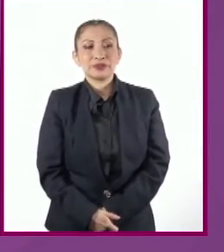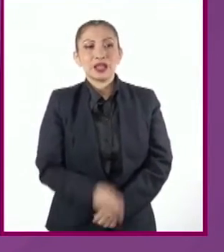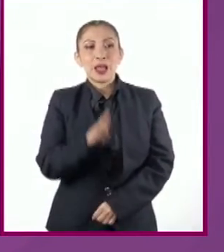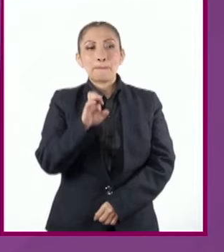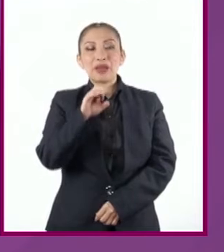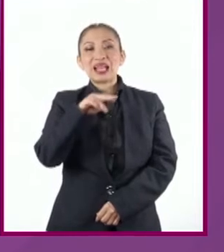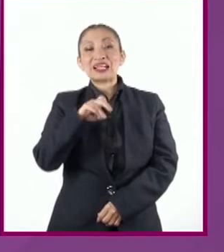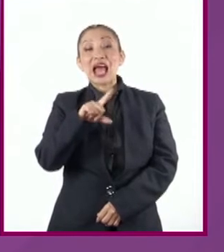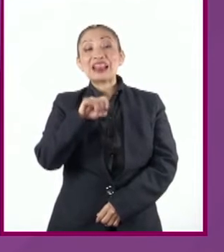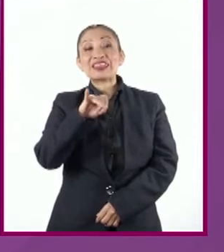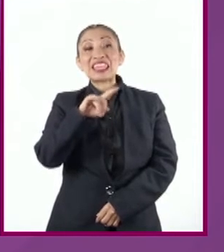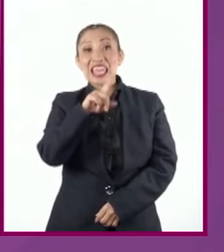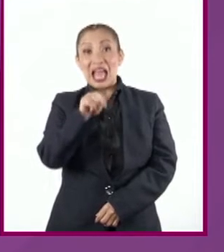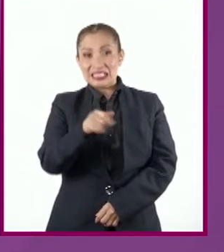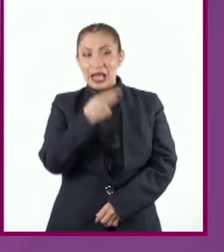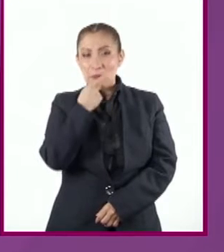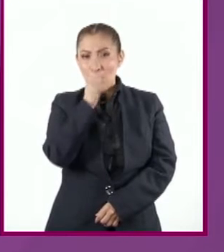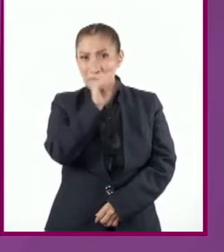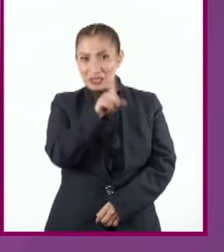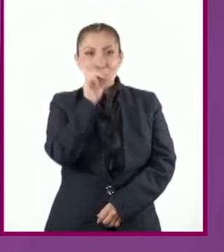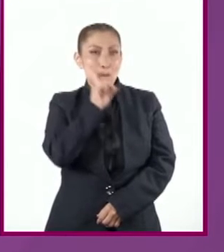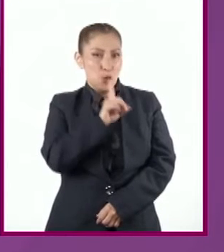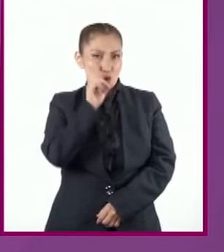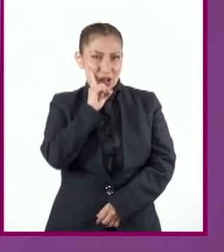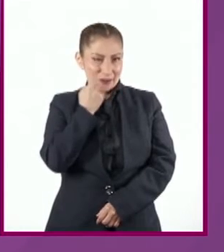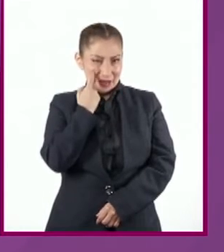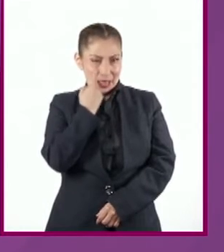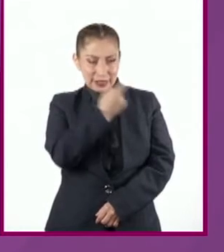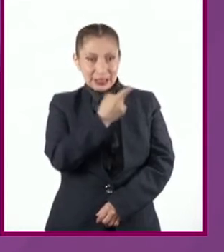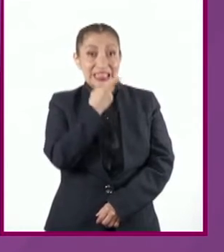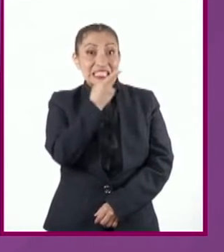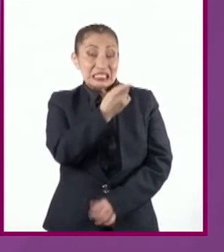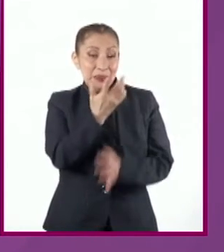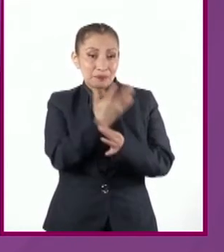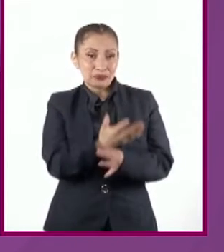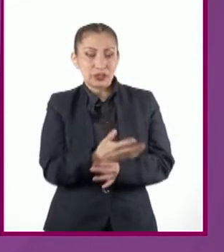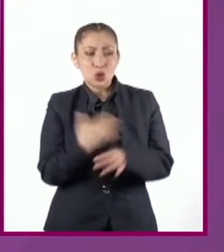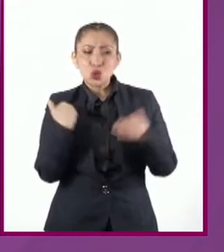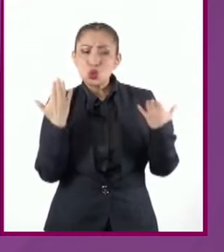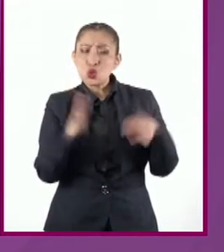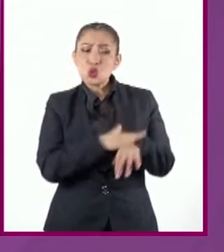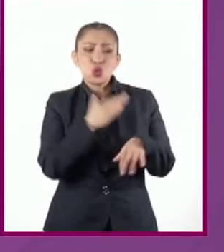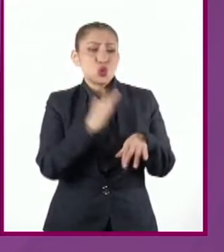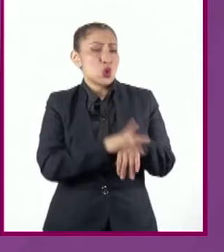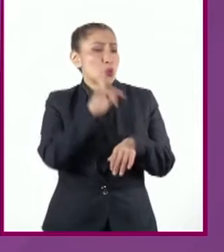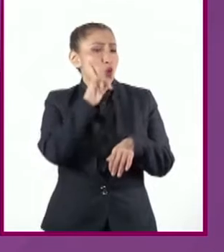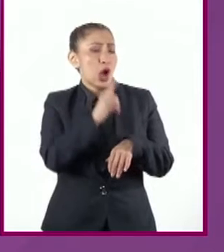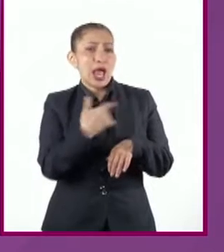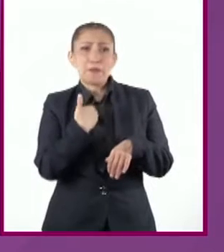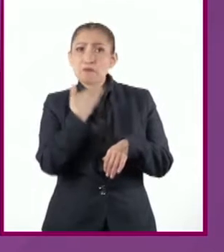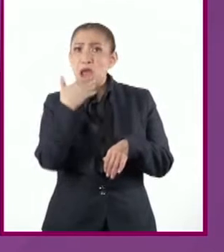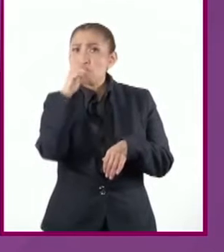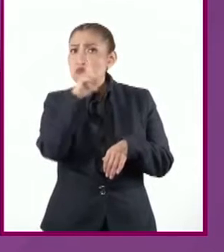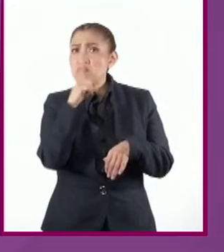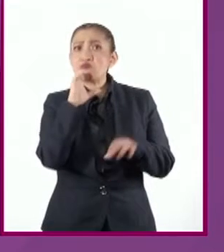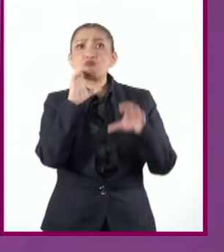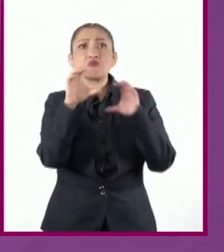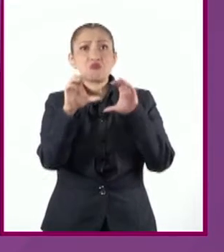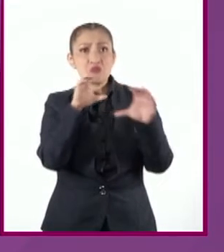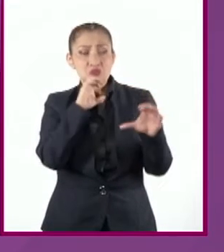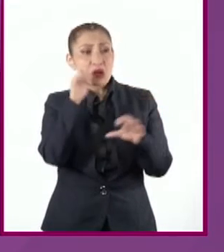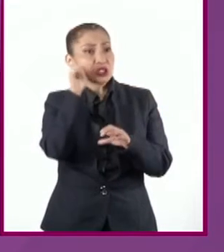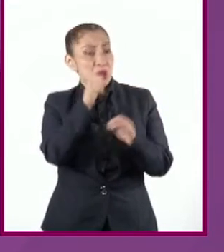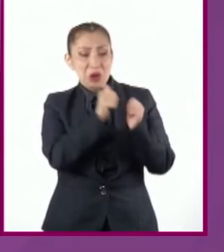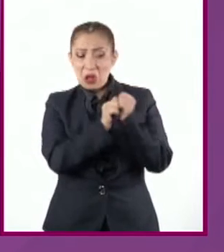Bernal Díaz del Castillo se refirió así de ella: Fue tan excelente mujer y buena lengua. La